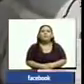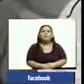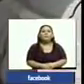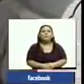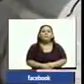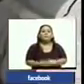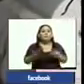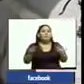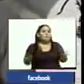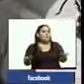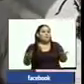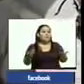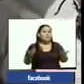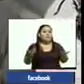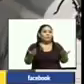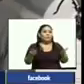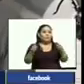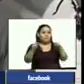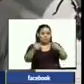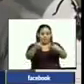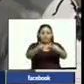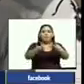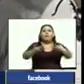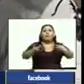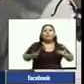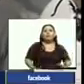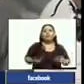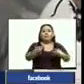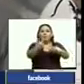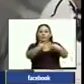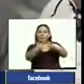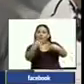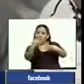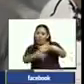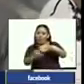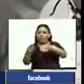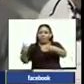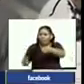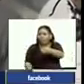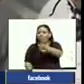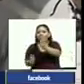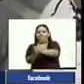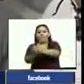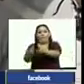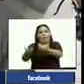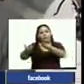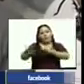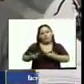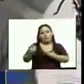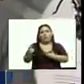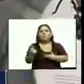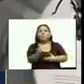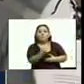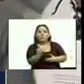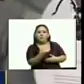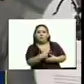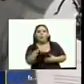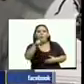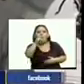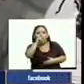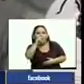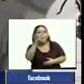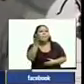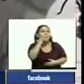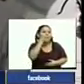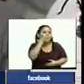Con el objetivo que por derecho de ley se nos incluya en los beneficios a los que tienen derechos nuestros padres,